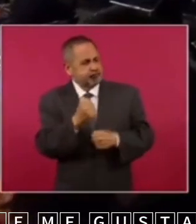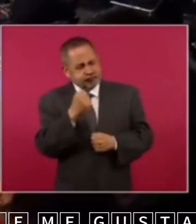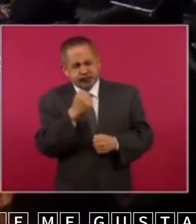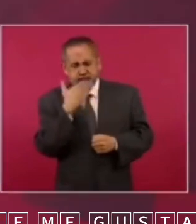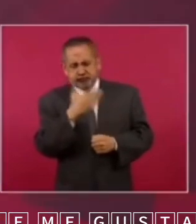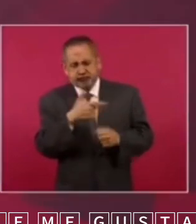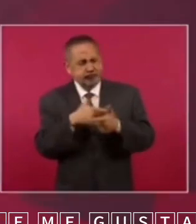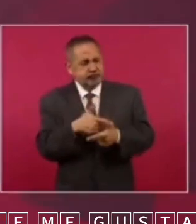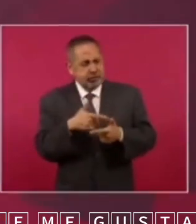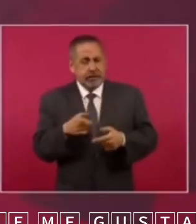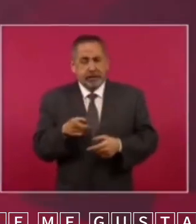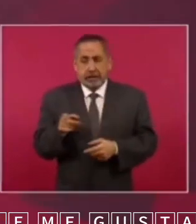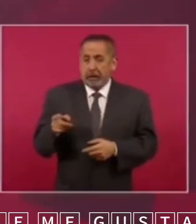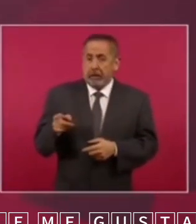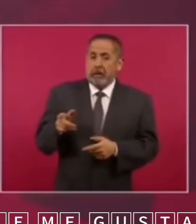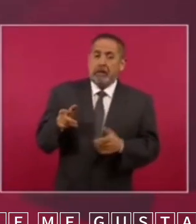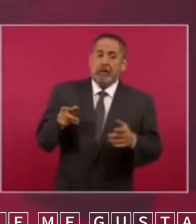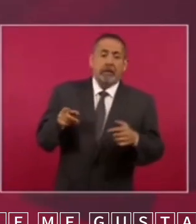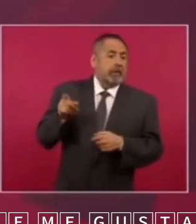lo que